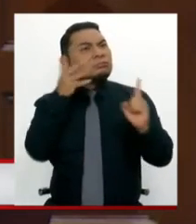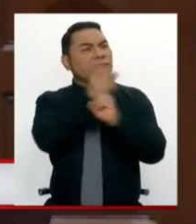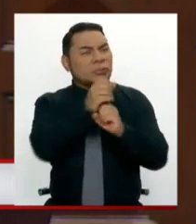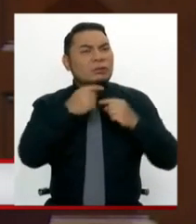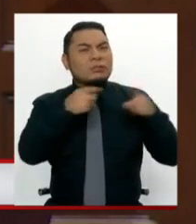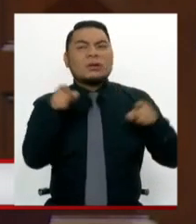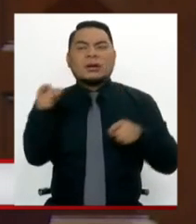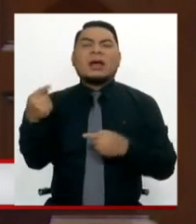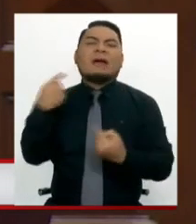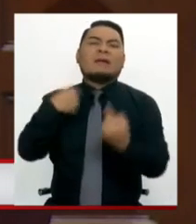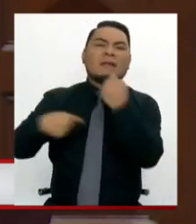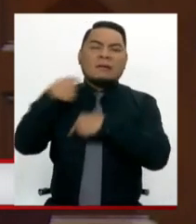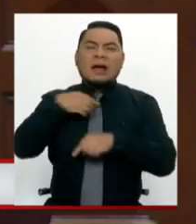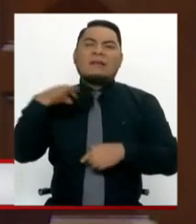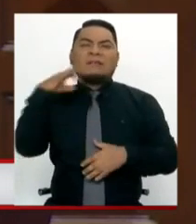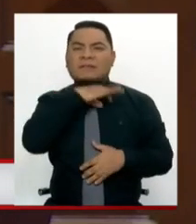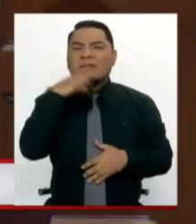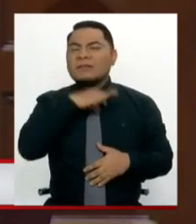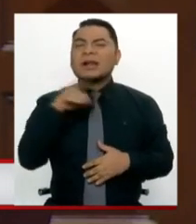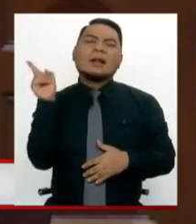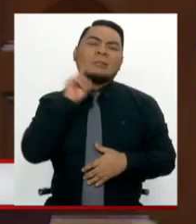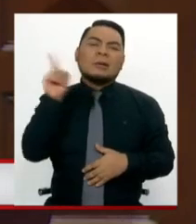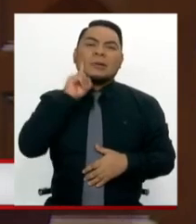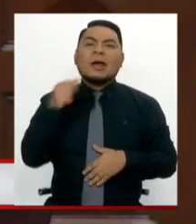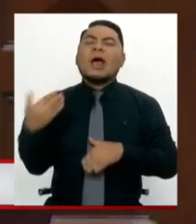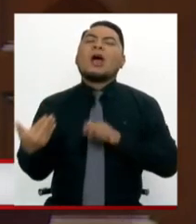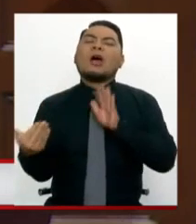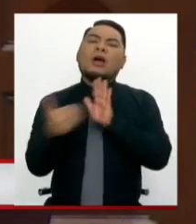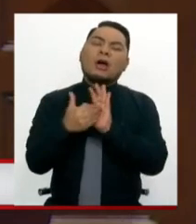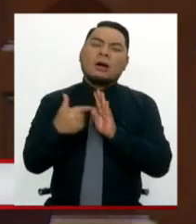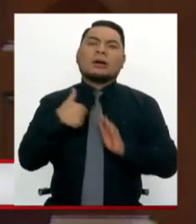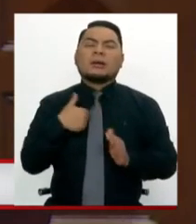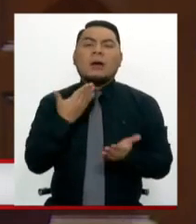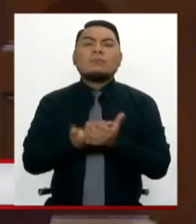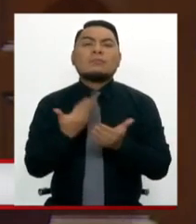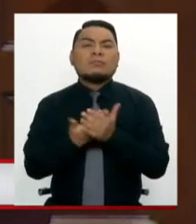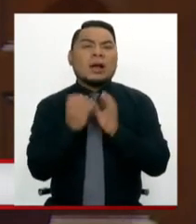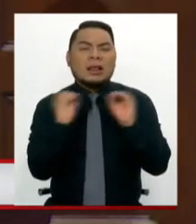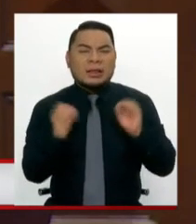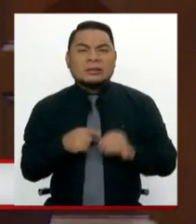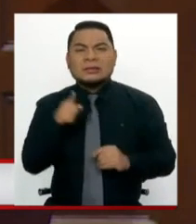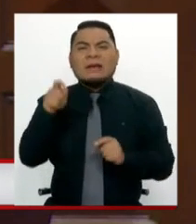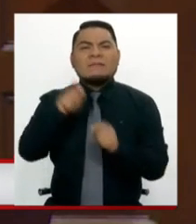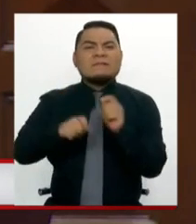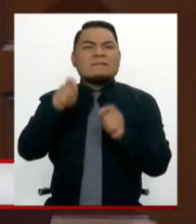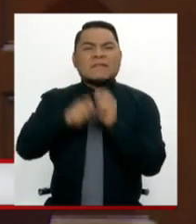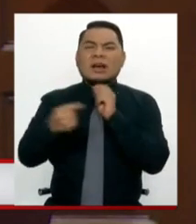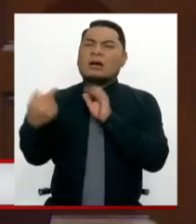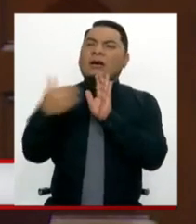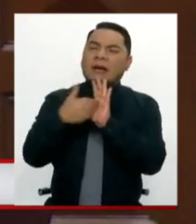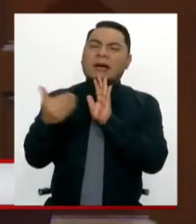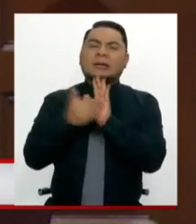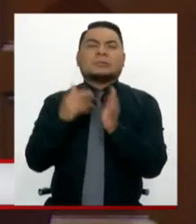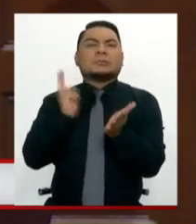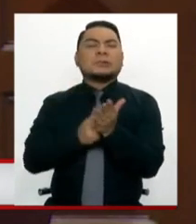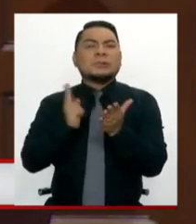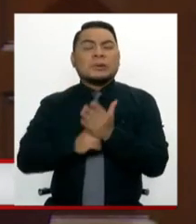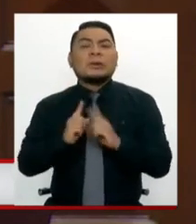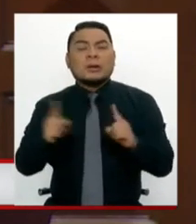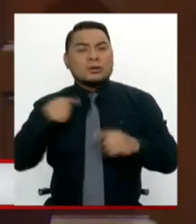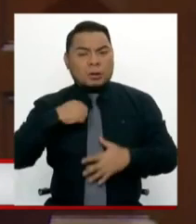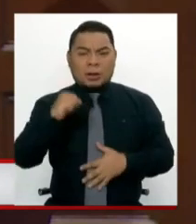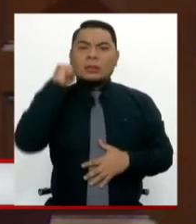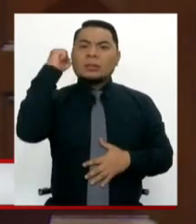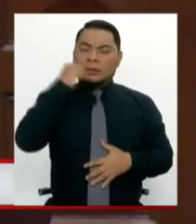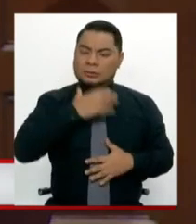dedican a difamar y a mentir, acusándonos sin ninguna prueba y exigiéndonos en una perversa inversión de los principios elementales del